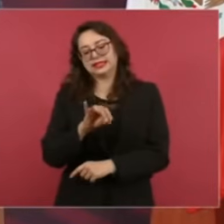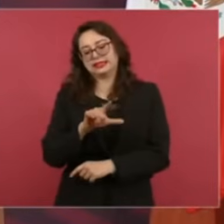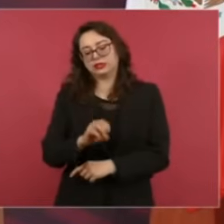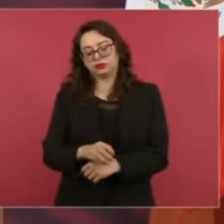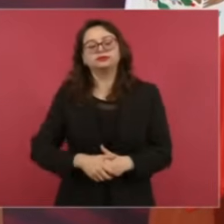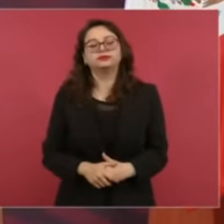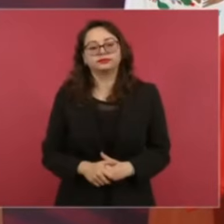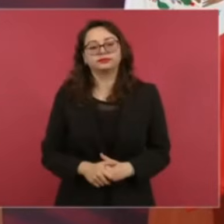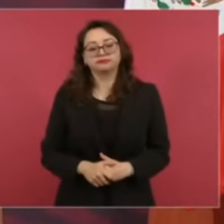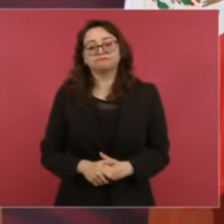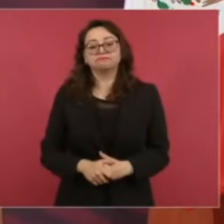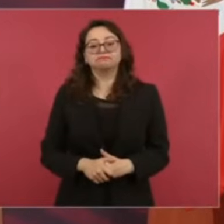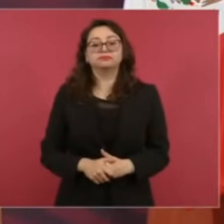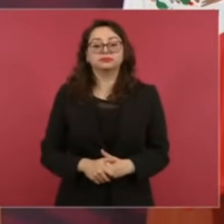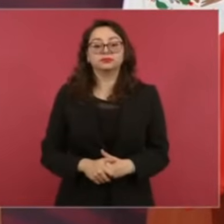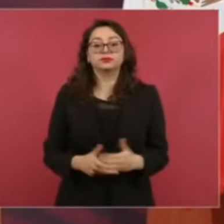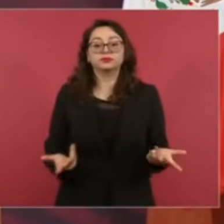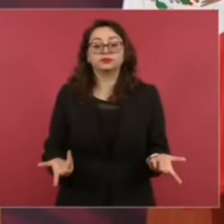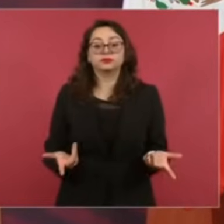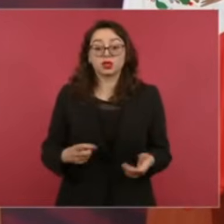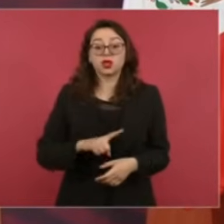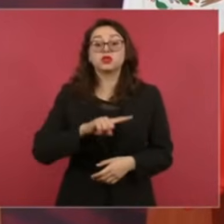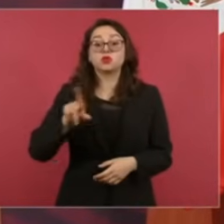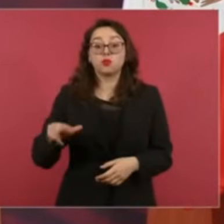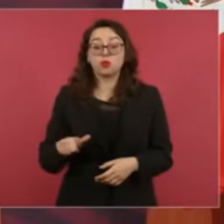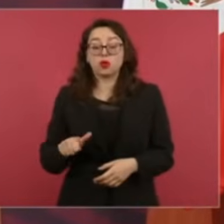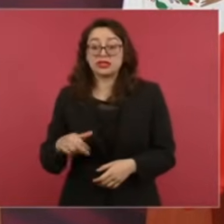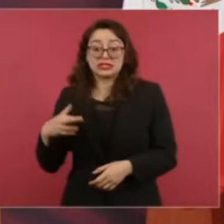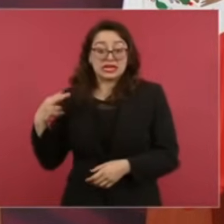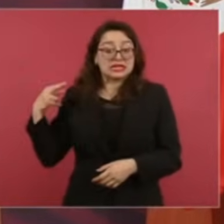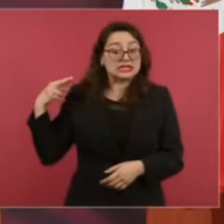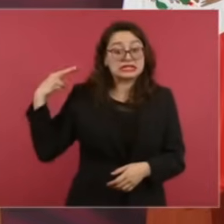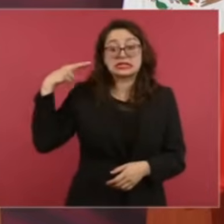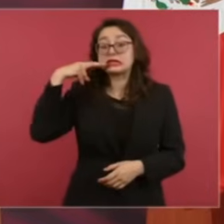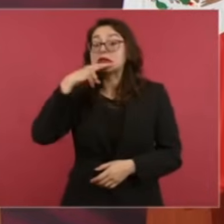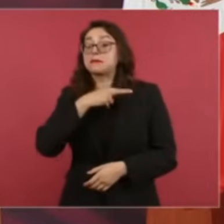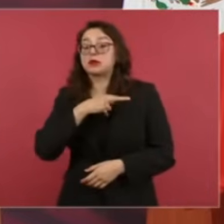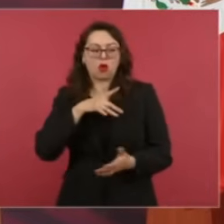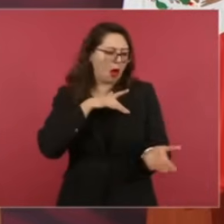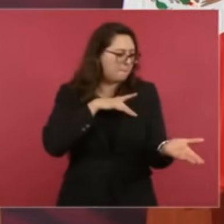¿Quién es el primero en levantarle la mano a Zedillo? Diego.